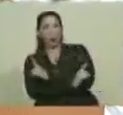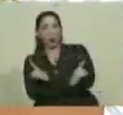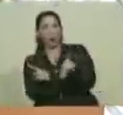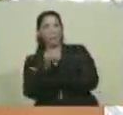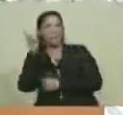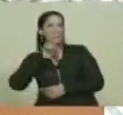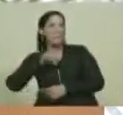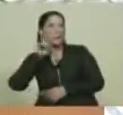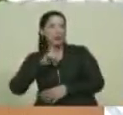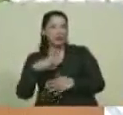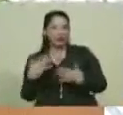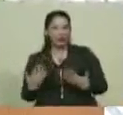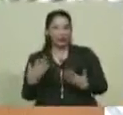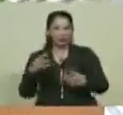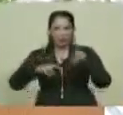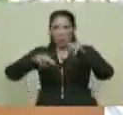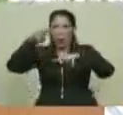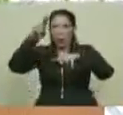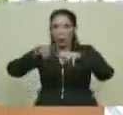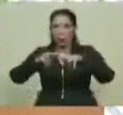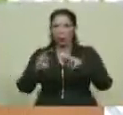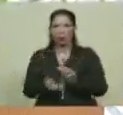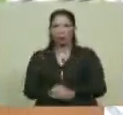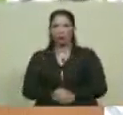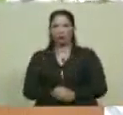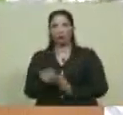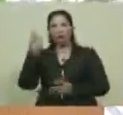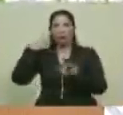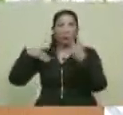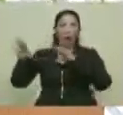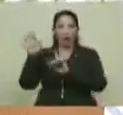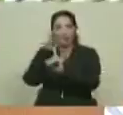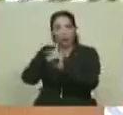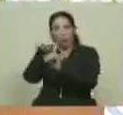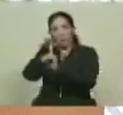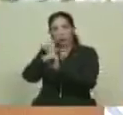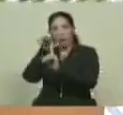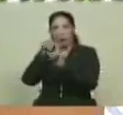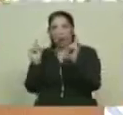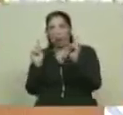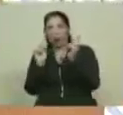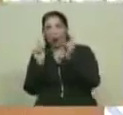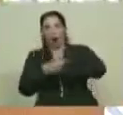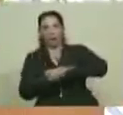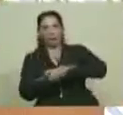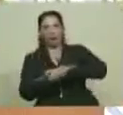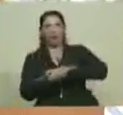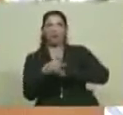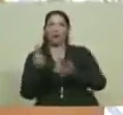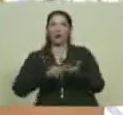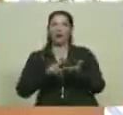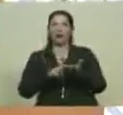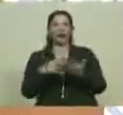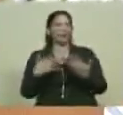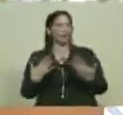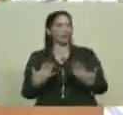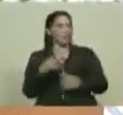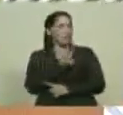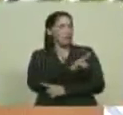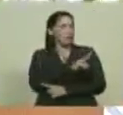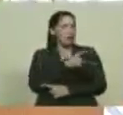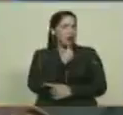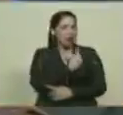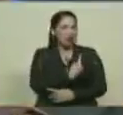se construyen versiones y las convierten en verdades. Sobre Venezuela, cuántas cosas terribles han